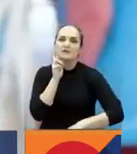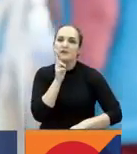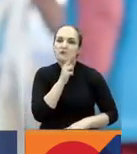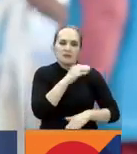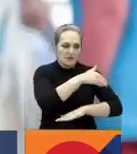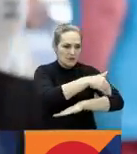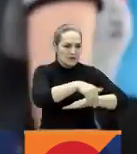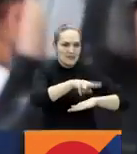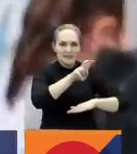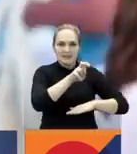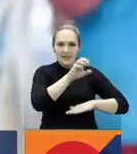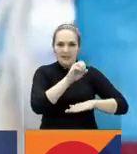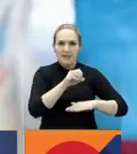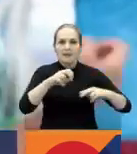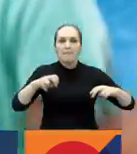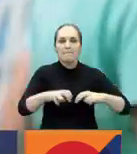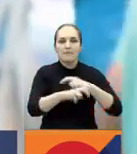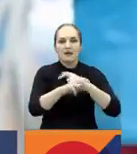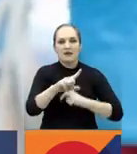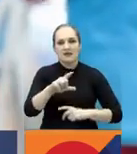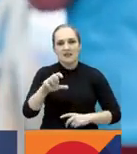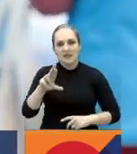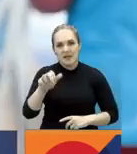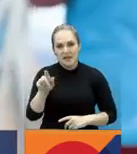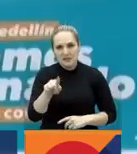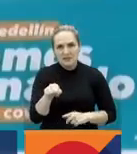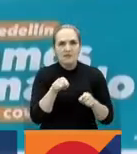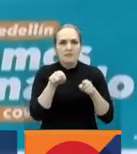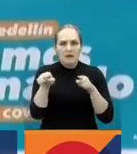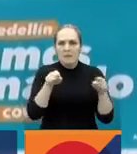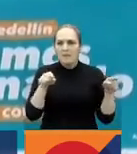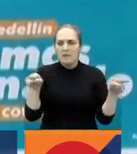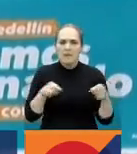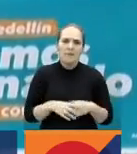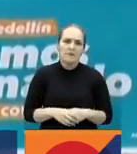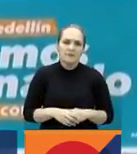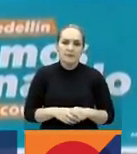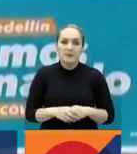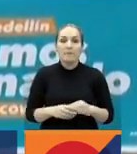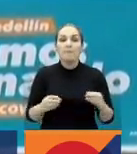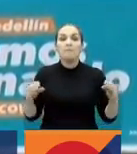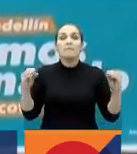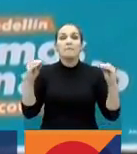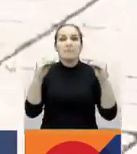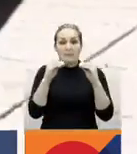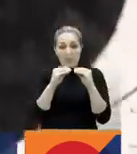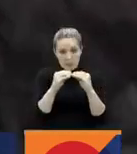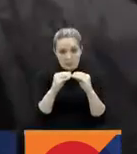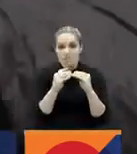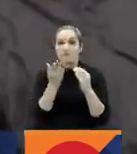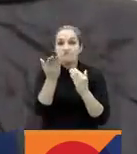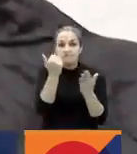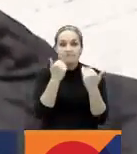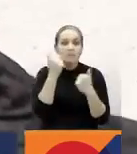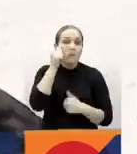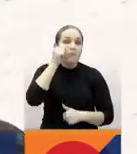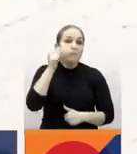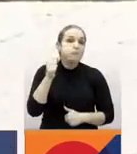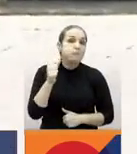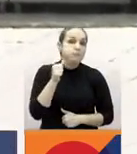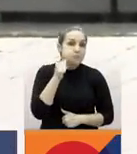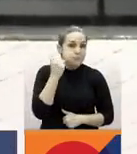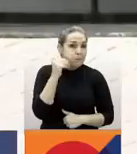Parque Lleras y en diferentes parques recorriendo el territorio. Adicionalmente, se realiza un llamado en la ciudad a que mujeres gestantes asistan a recibir